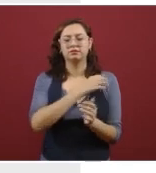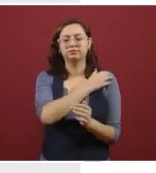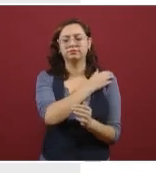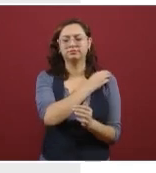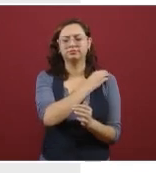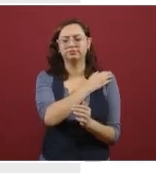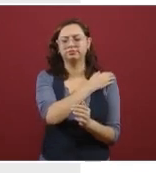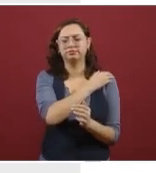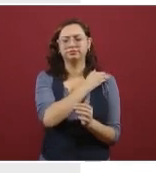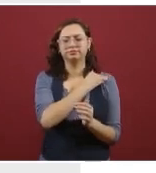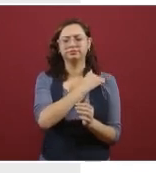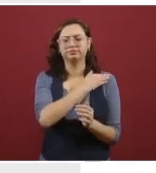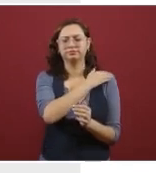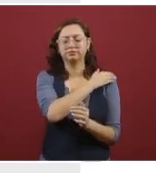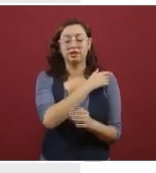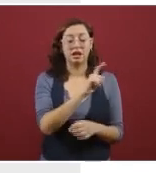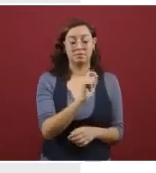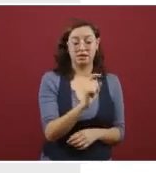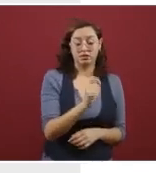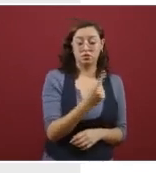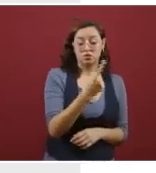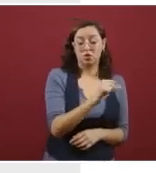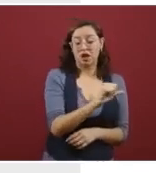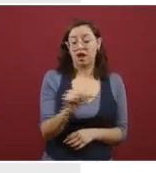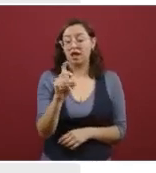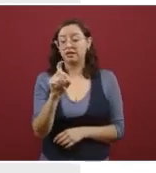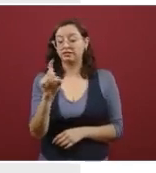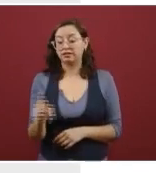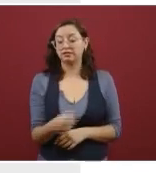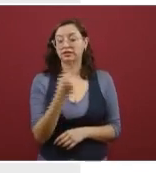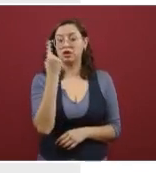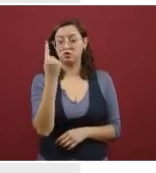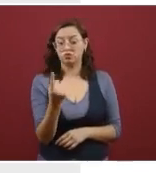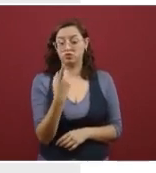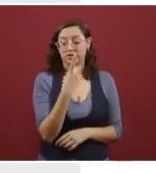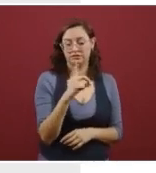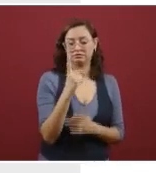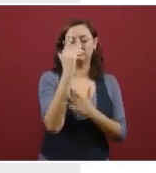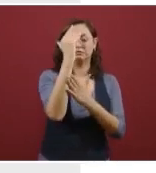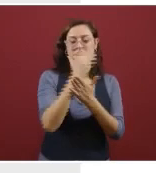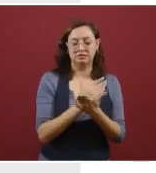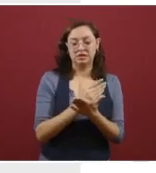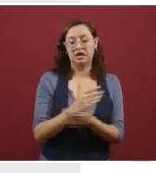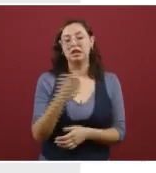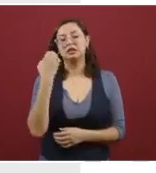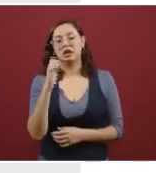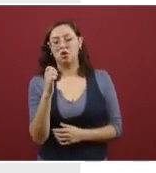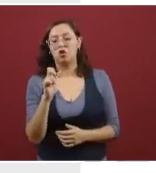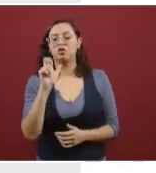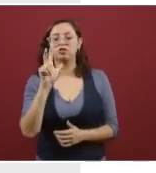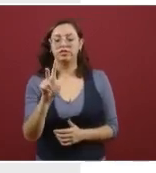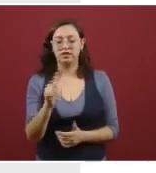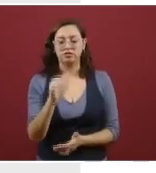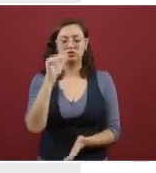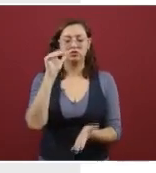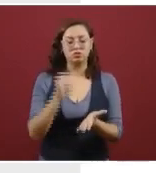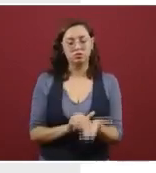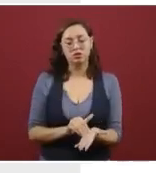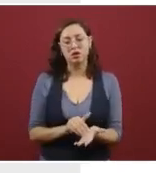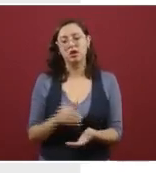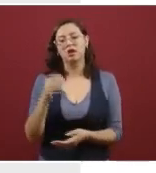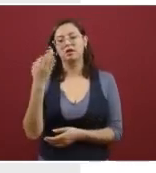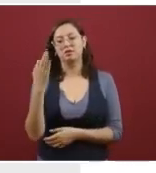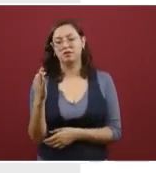Del 21 al 31 de diciembre cayó a 23,000. En enero, 18,000. En febrero,